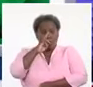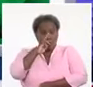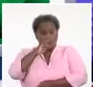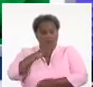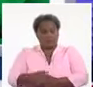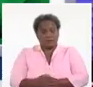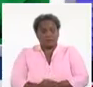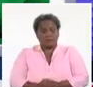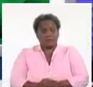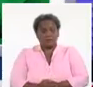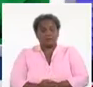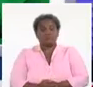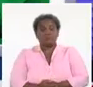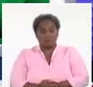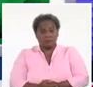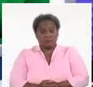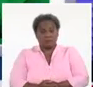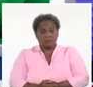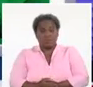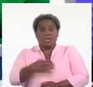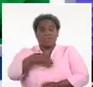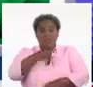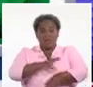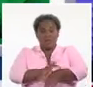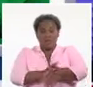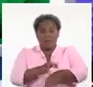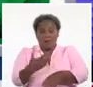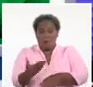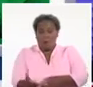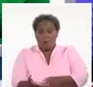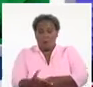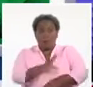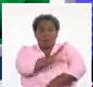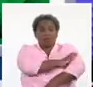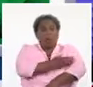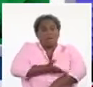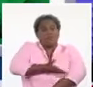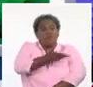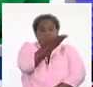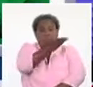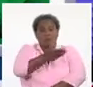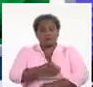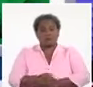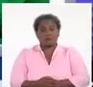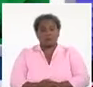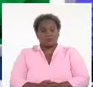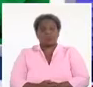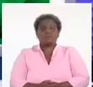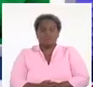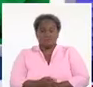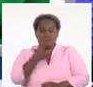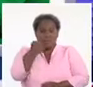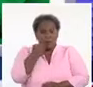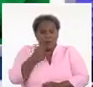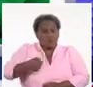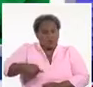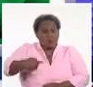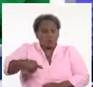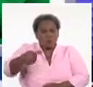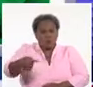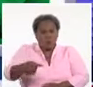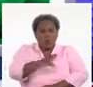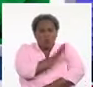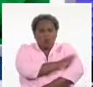que como única comorbilidad previa, hipertensión arterial. Es un poco de lo que estamos viendo en